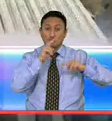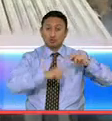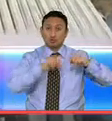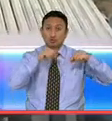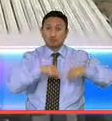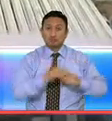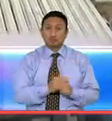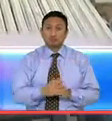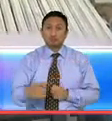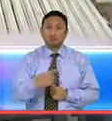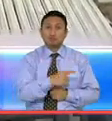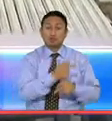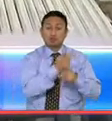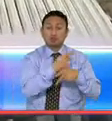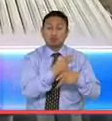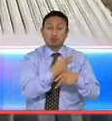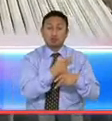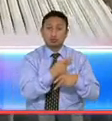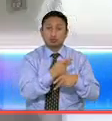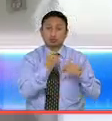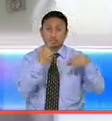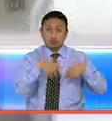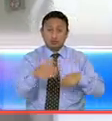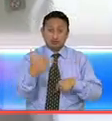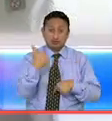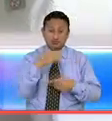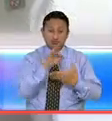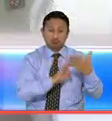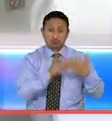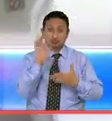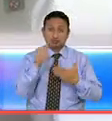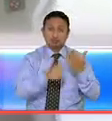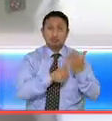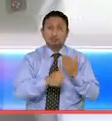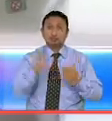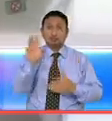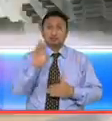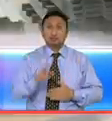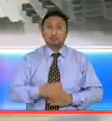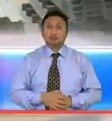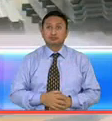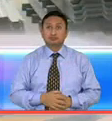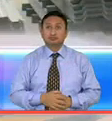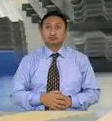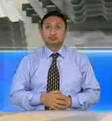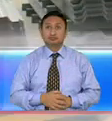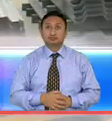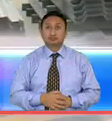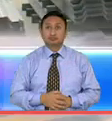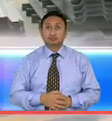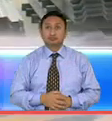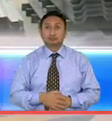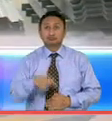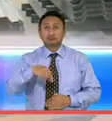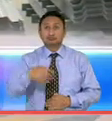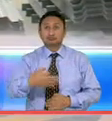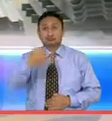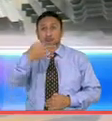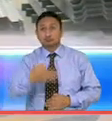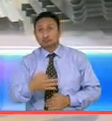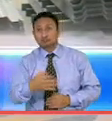su cadena de productos de acero, que ya cuenta con el visto bueno del Ministerio de Salud. Contamos con la confirmación de la vacunación de los